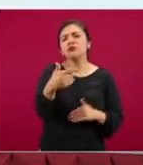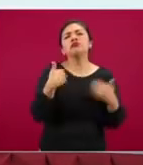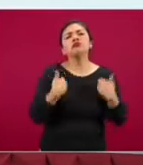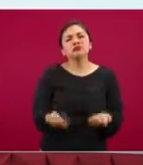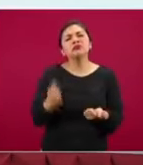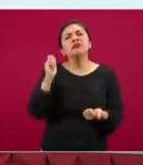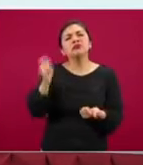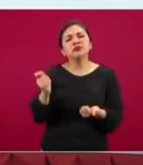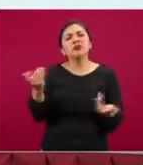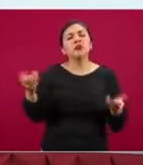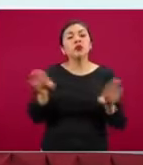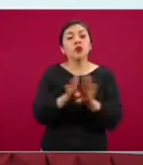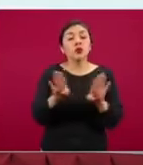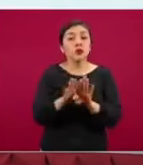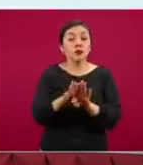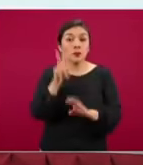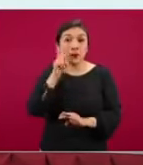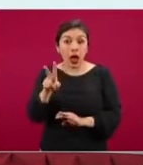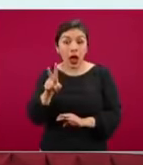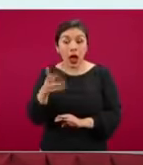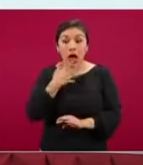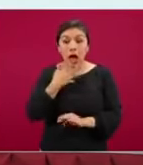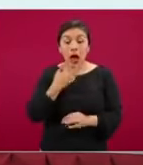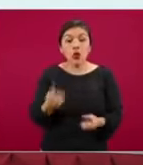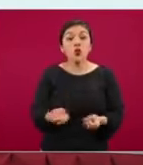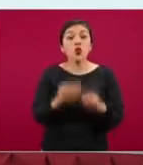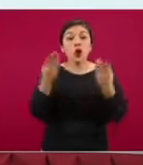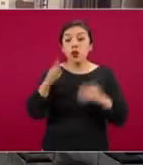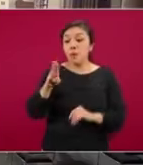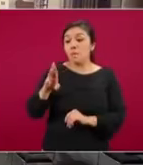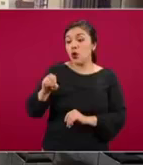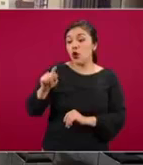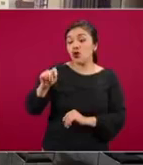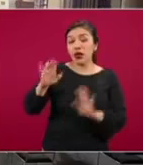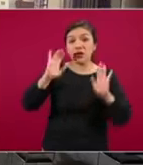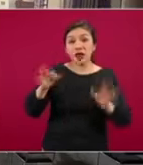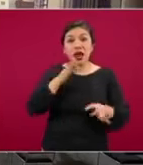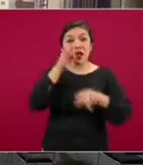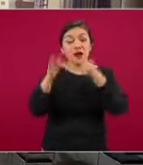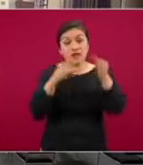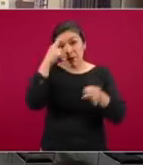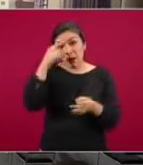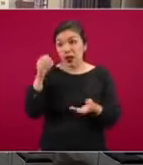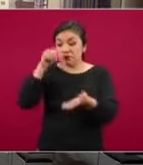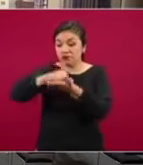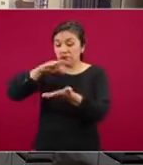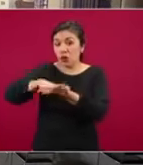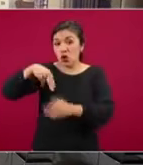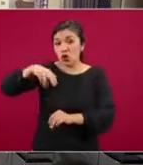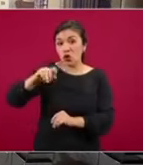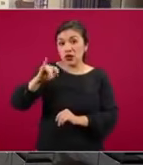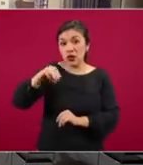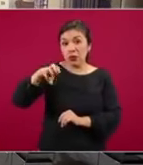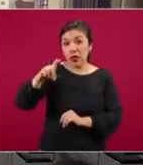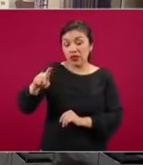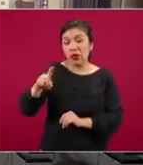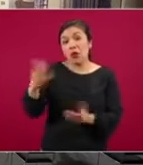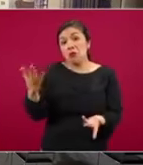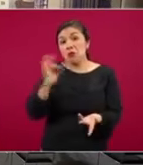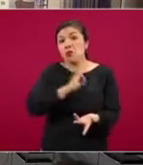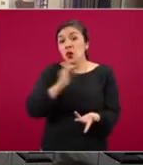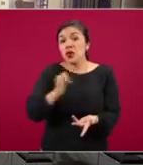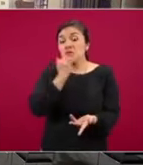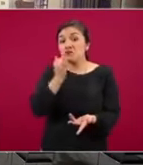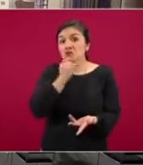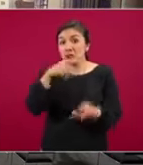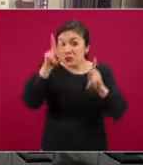interpretarlo teniendo en cuenta que la cantidad de brotes que se notifican al Notimed puede estar, lógicamente,